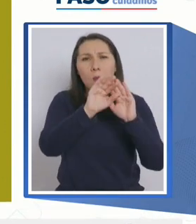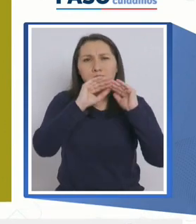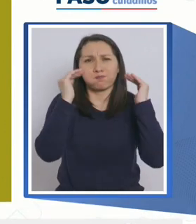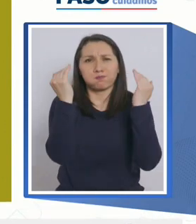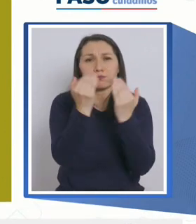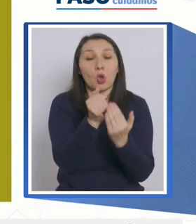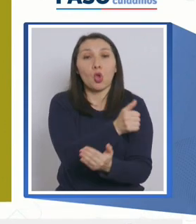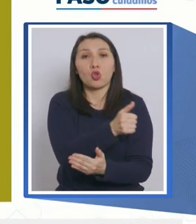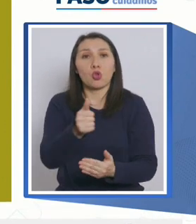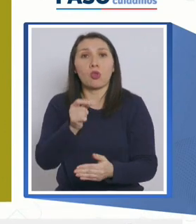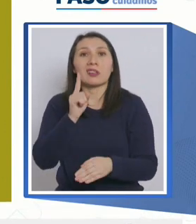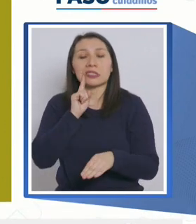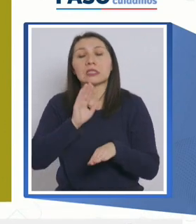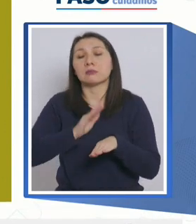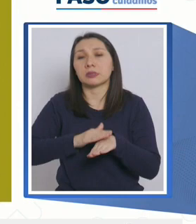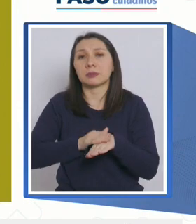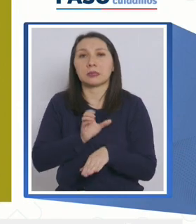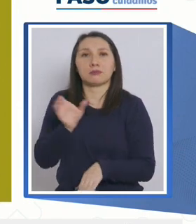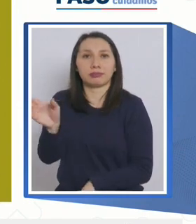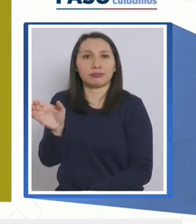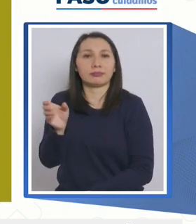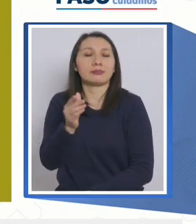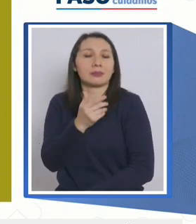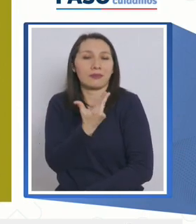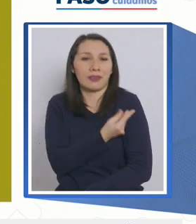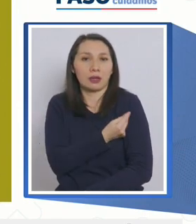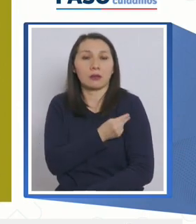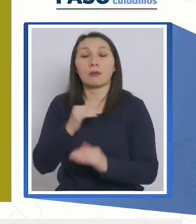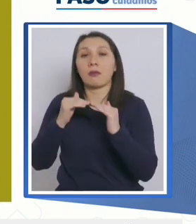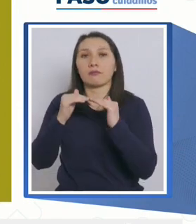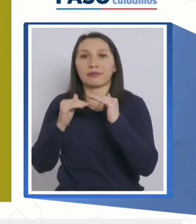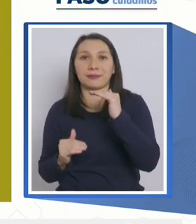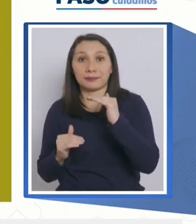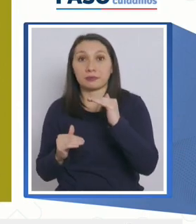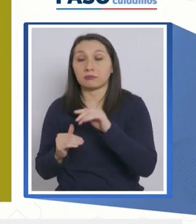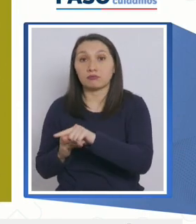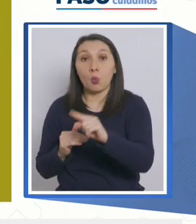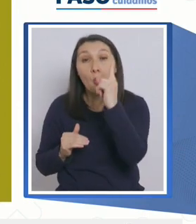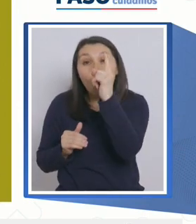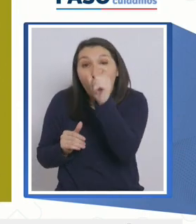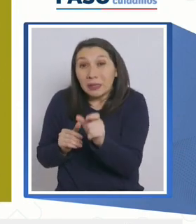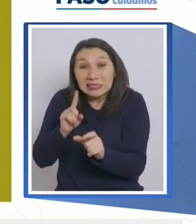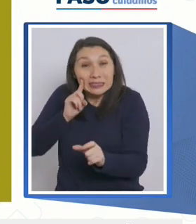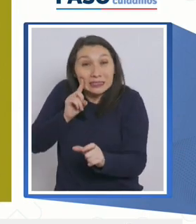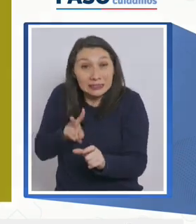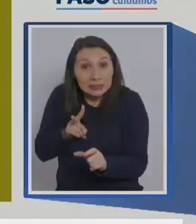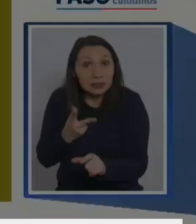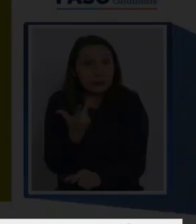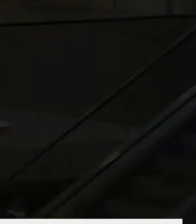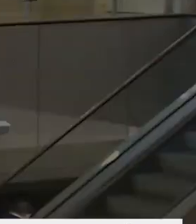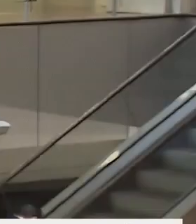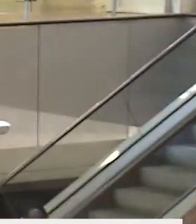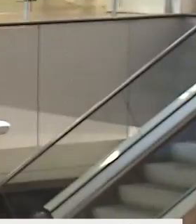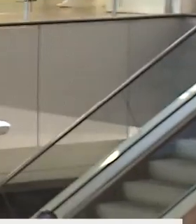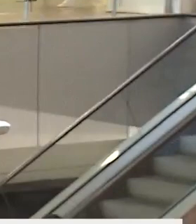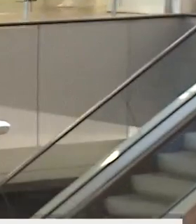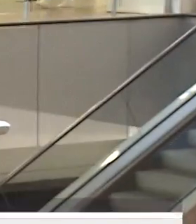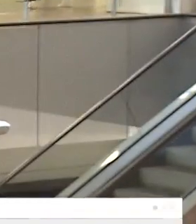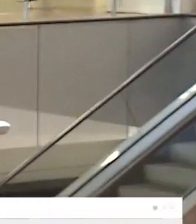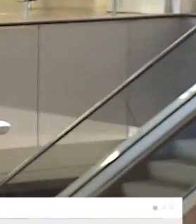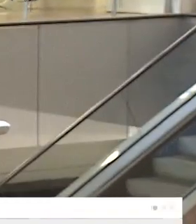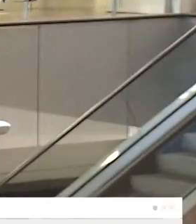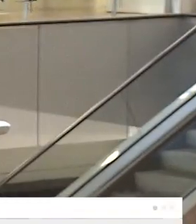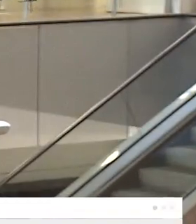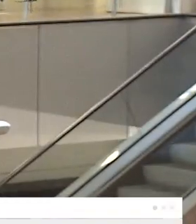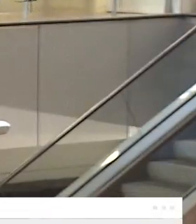todos tengan su pase de movilidad. Este aforo baja a solo 100 en caso de que haya una persona que no tenga su pase de movilidad. Donde no hubo